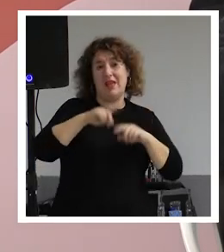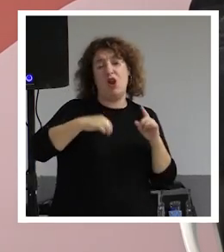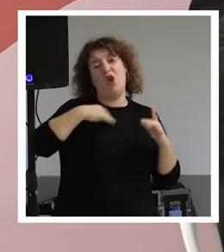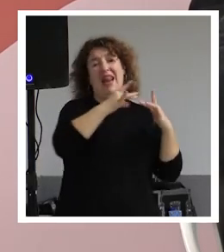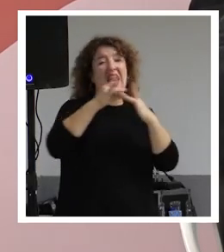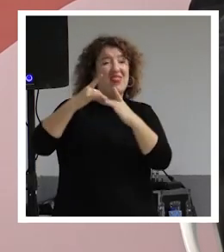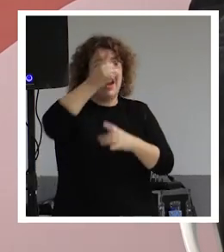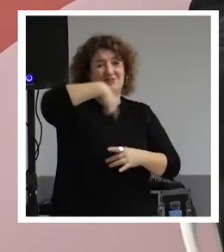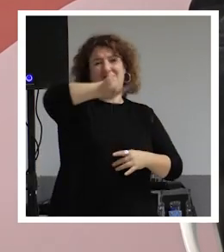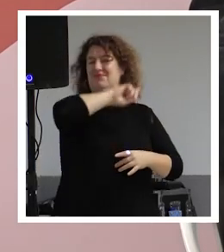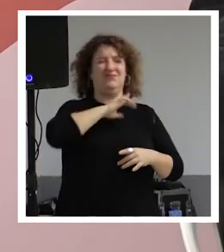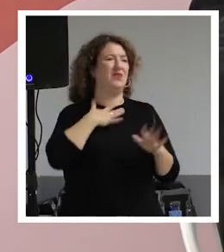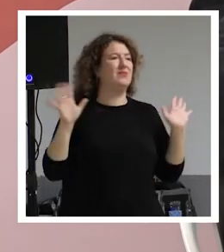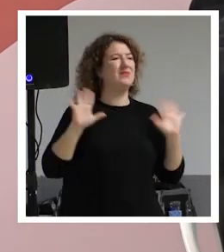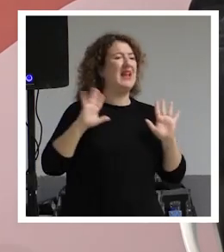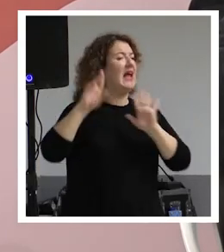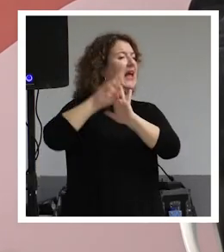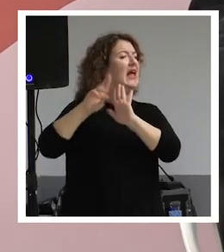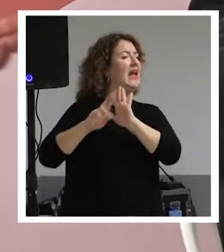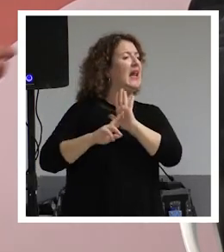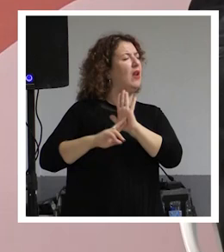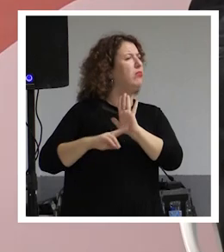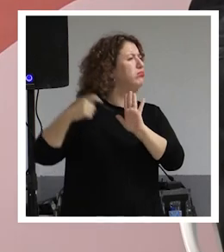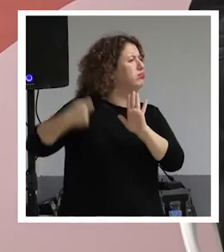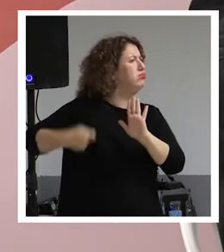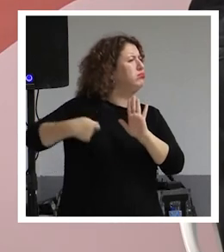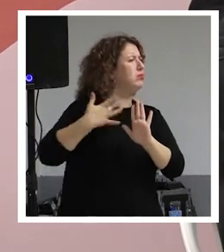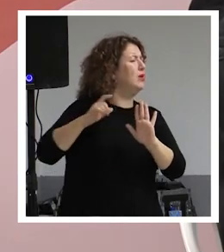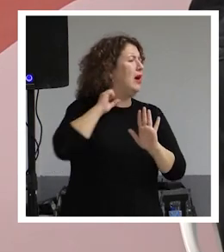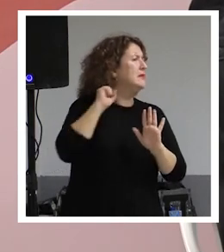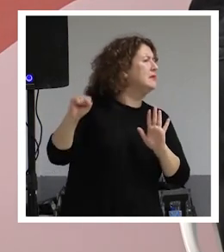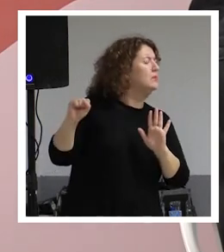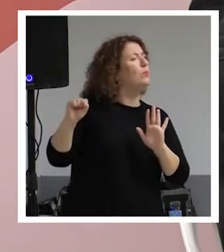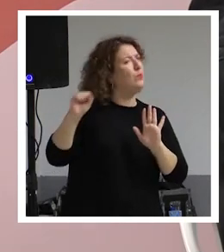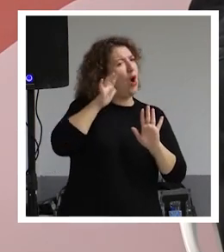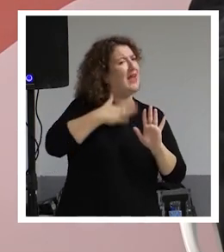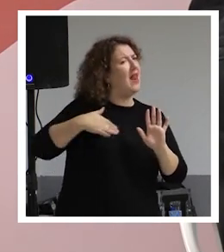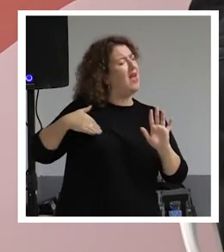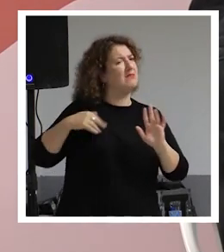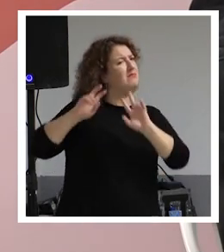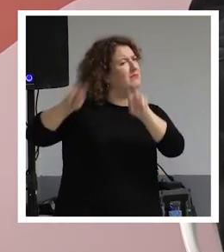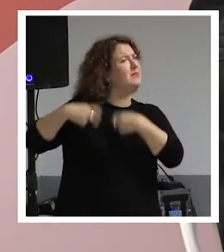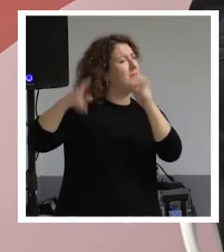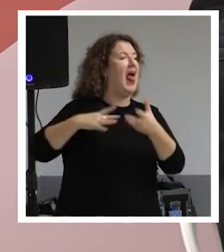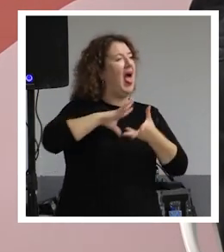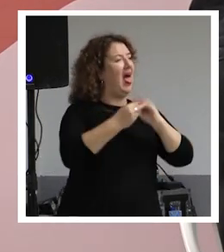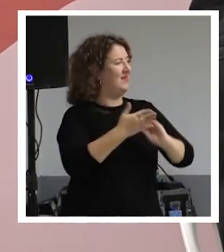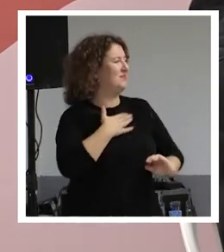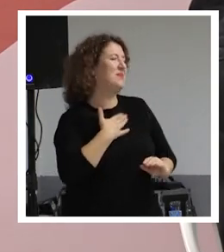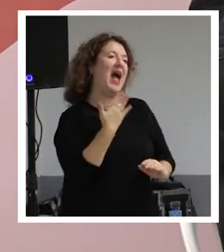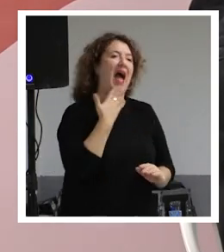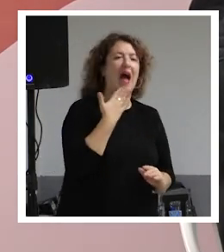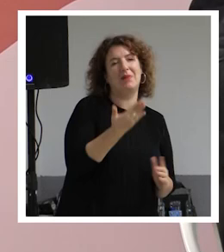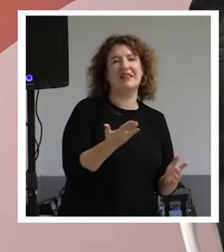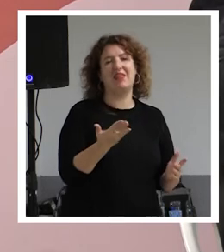y la literatura en normalmente lo que dice es que las reglas dentro de los partidos tienden a ser flexibles Por qué Porque los dirigentes